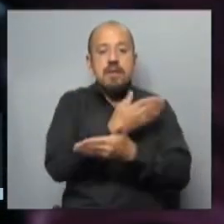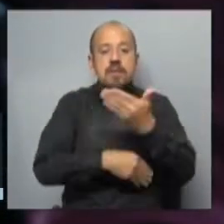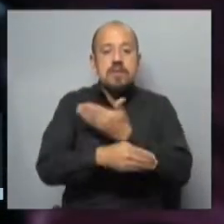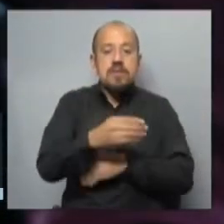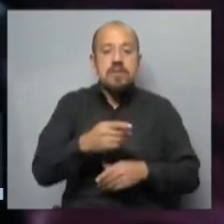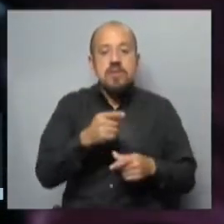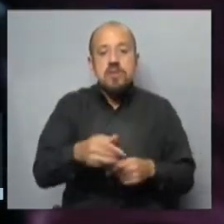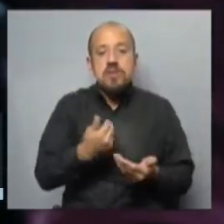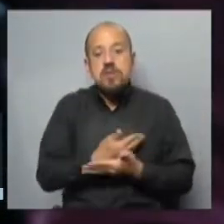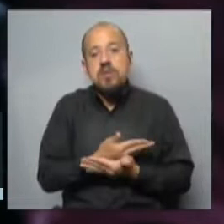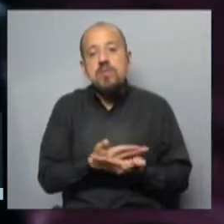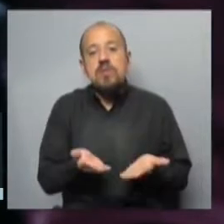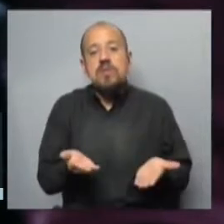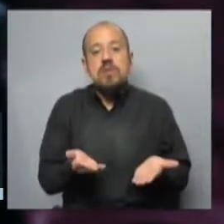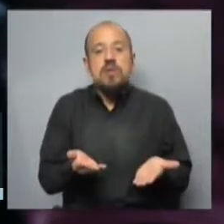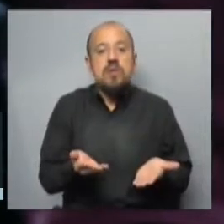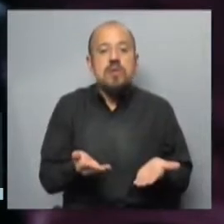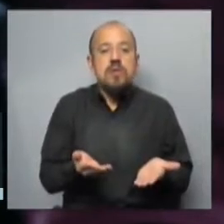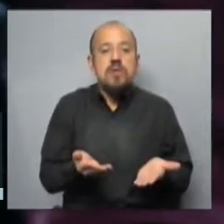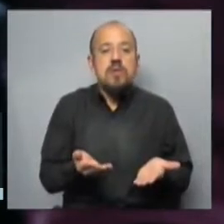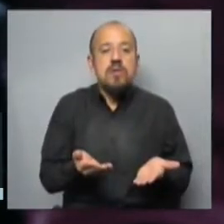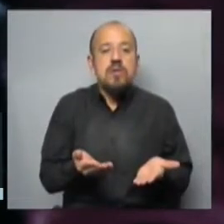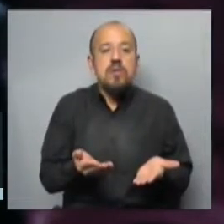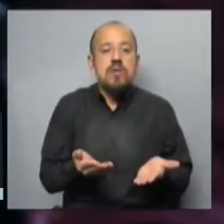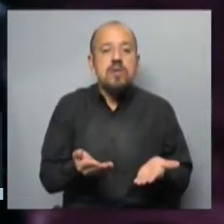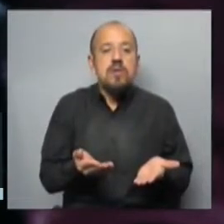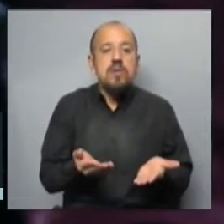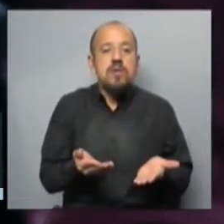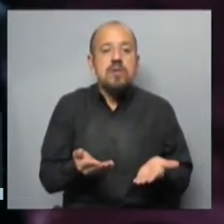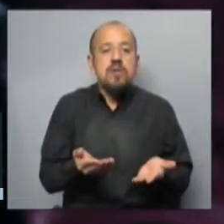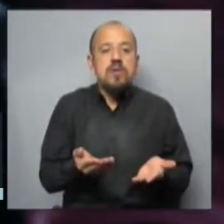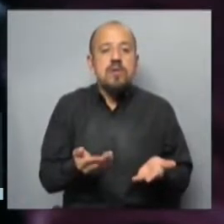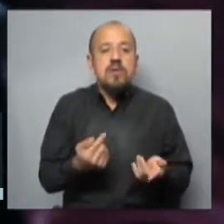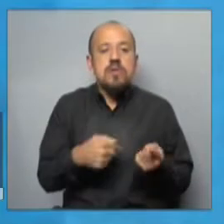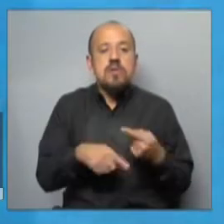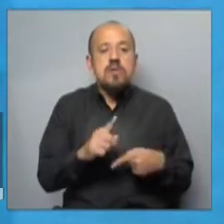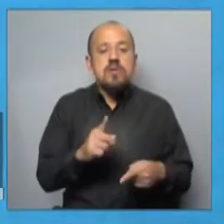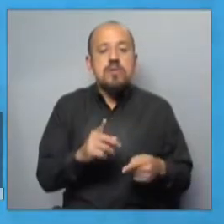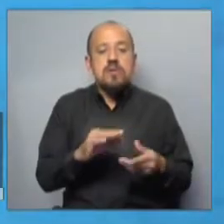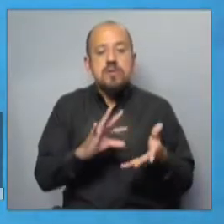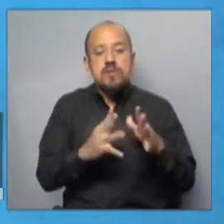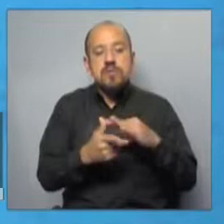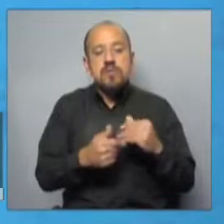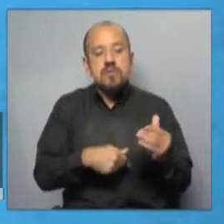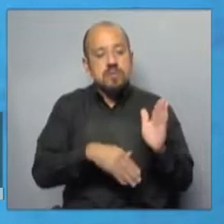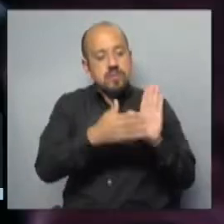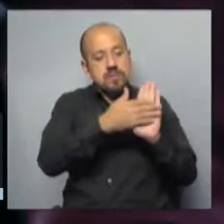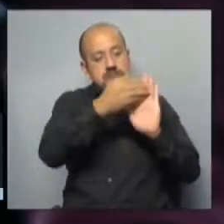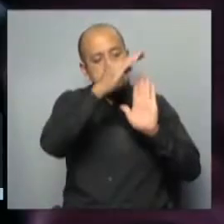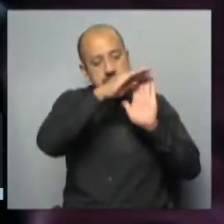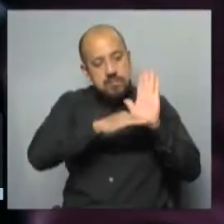y les presentamos como es una cartilla de apoyos tanto para